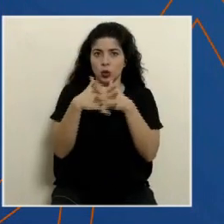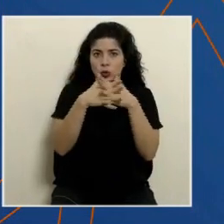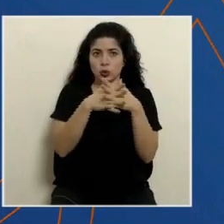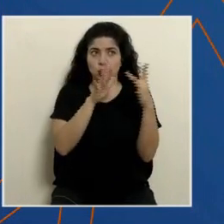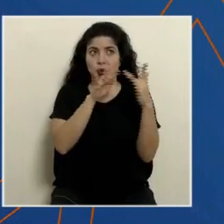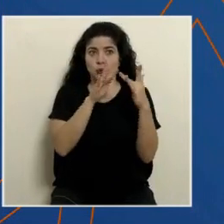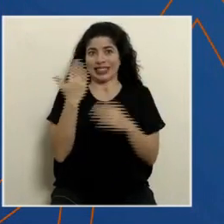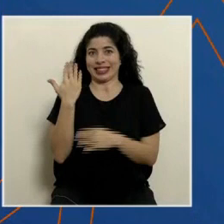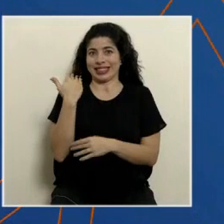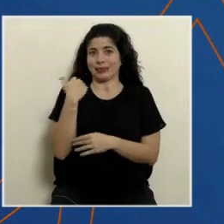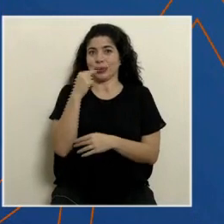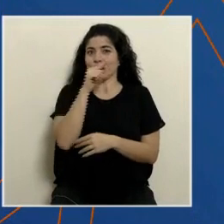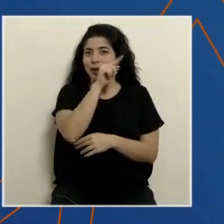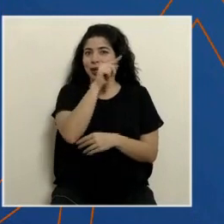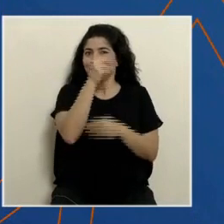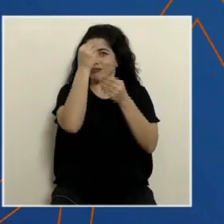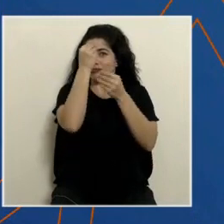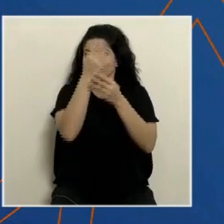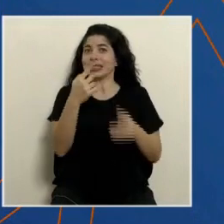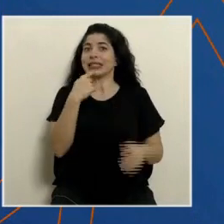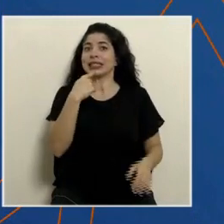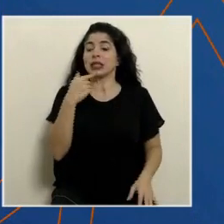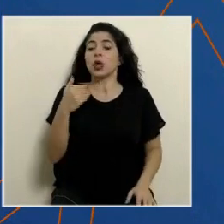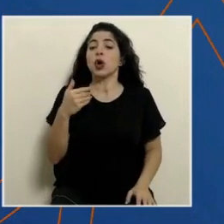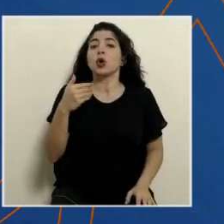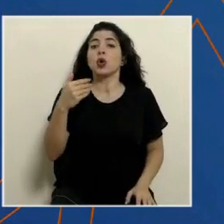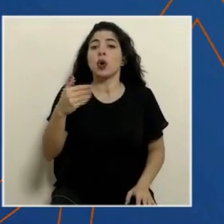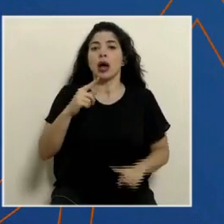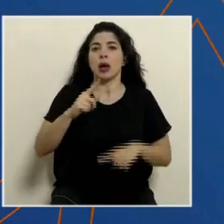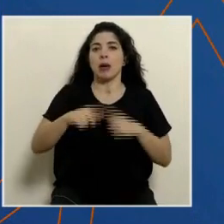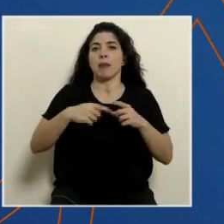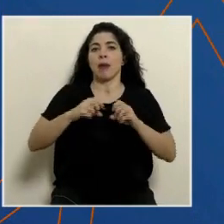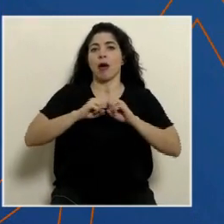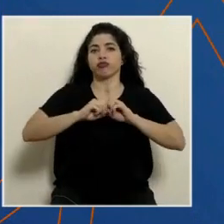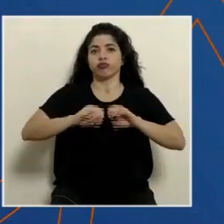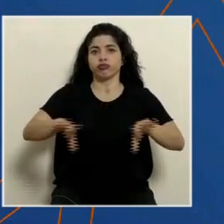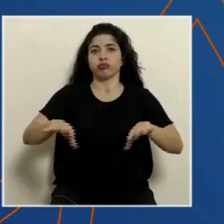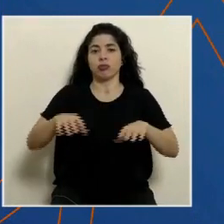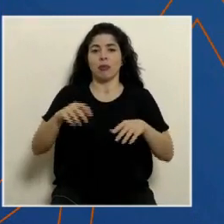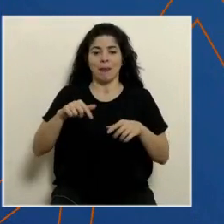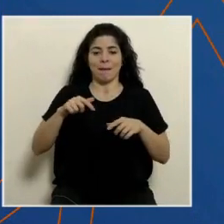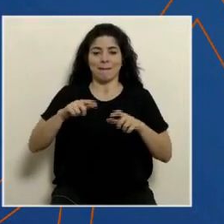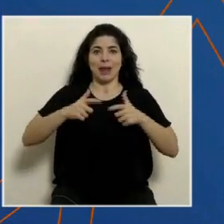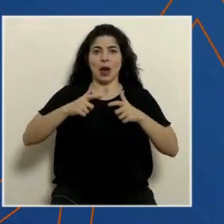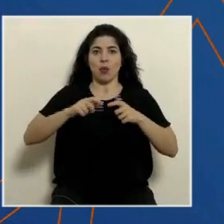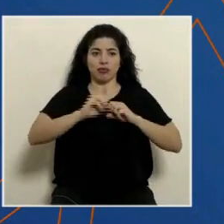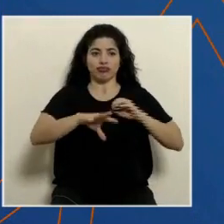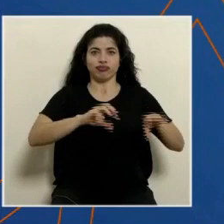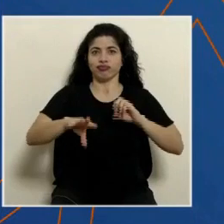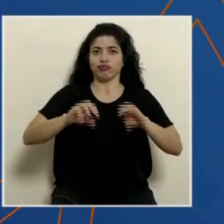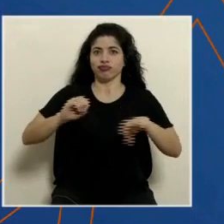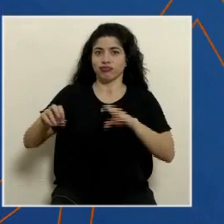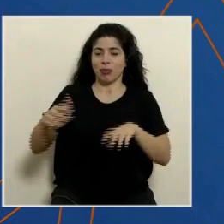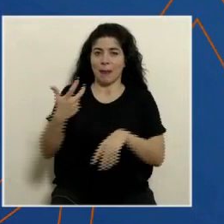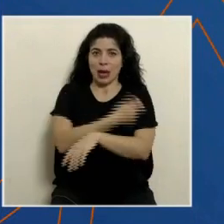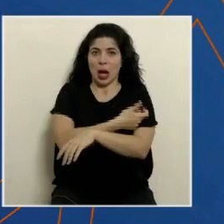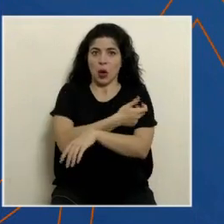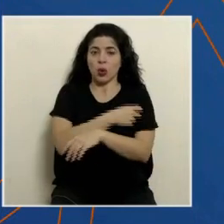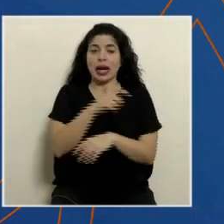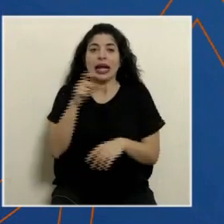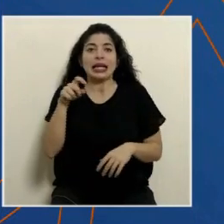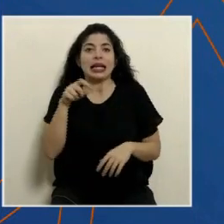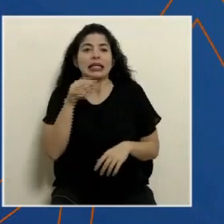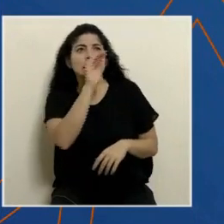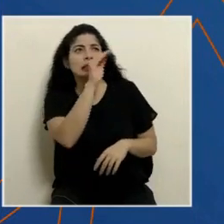que recientemente hizo el anuncio de cuándo va a ser el despliegue de las vacunas que dará y está pendiente saber cuál será la